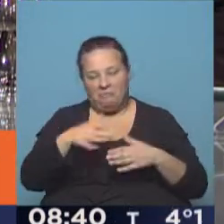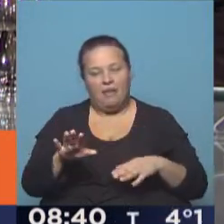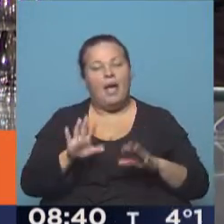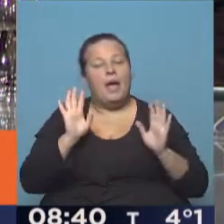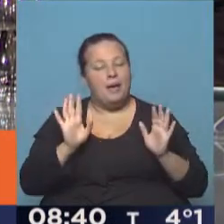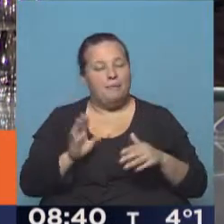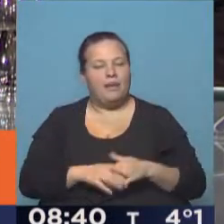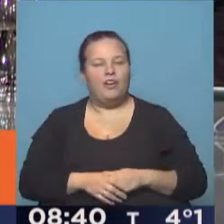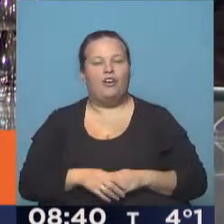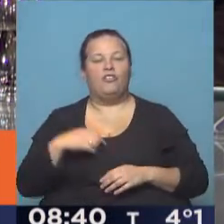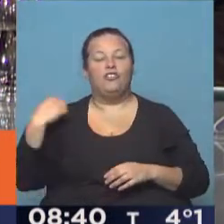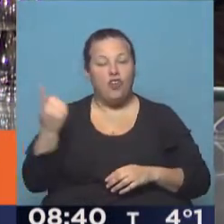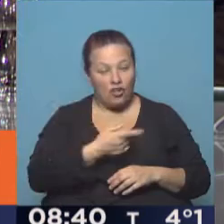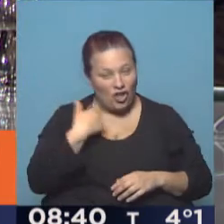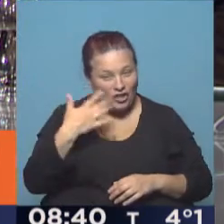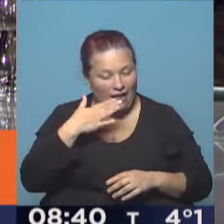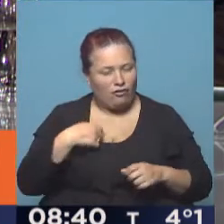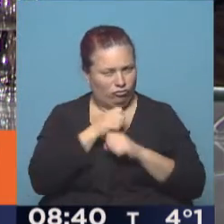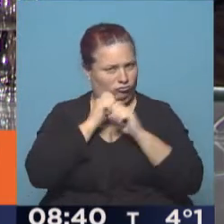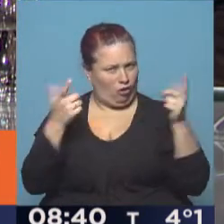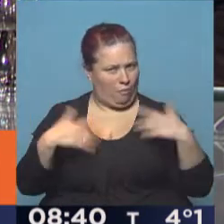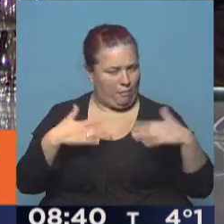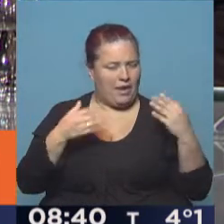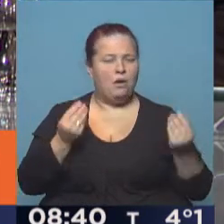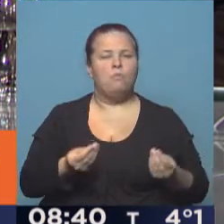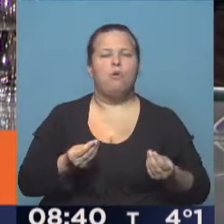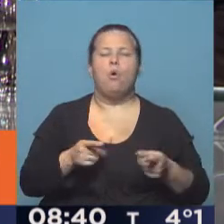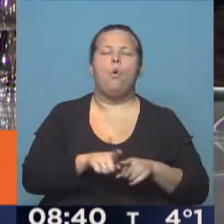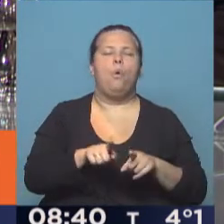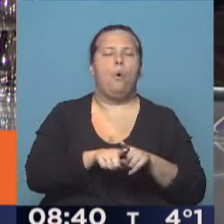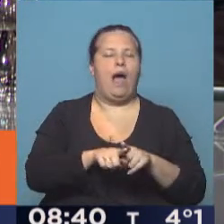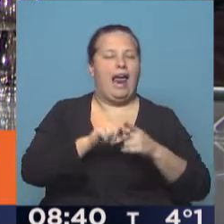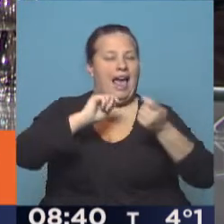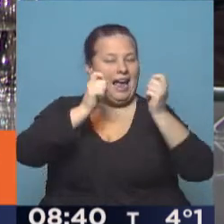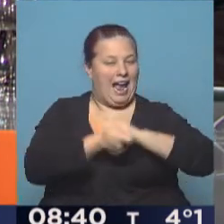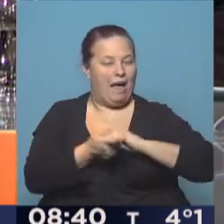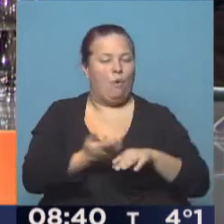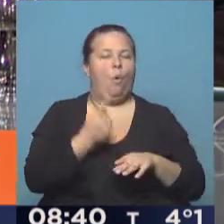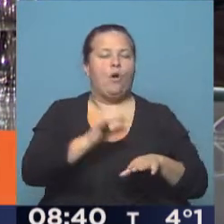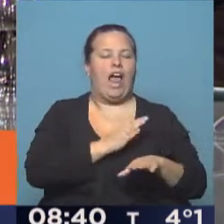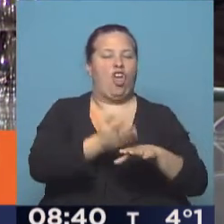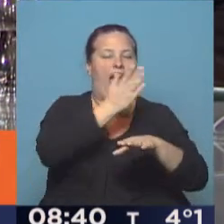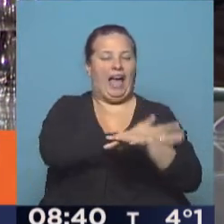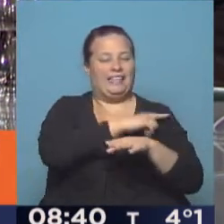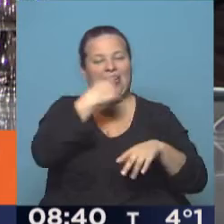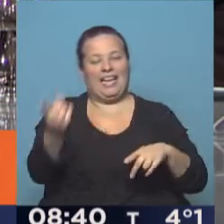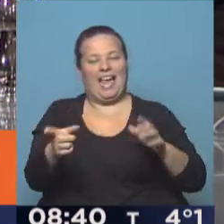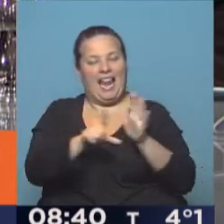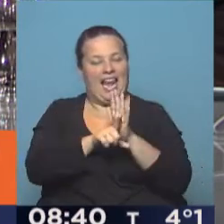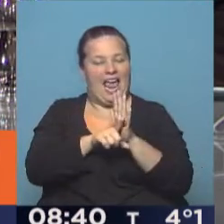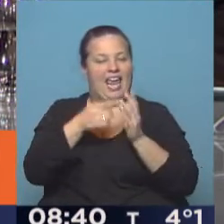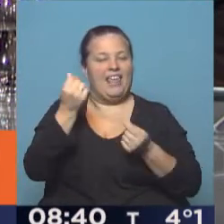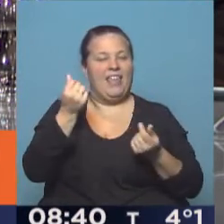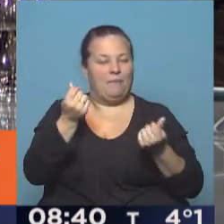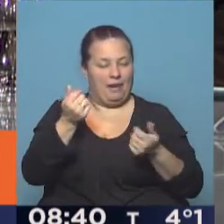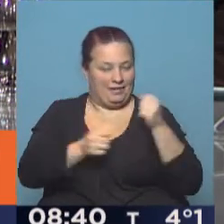Ahora, nosotros, la verdad que a mí me sorprendió mucho, porque es, por ejemplo, lo modifica un año antes que la ley de entidades